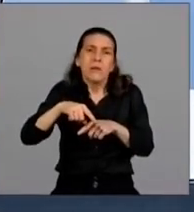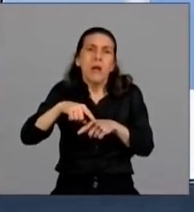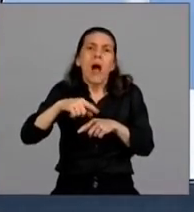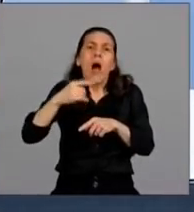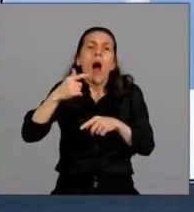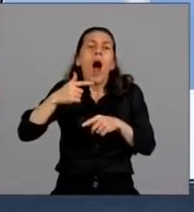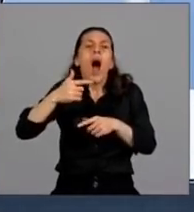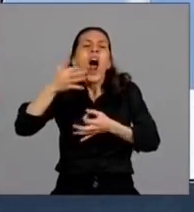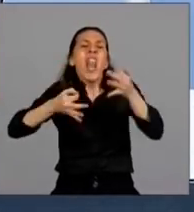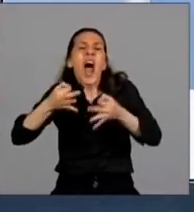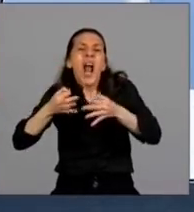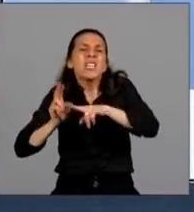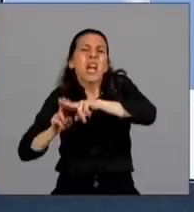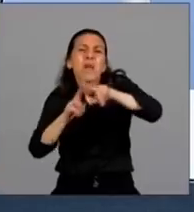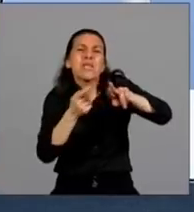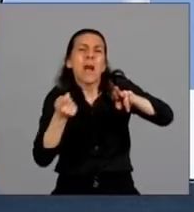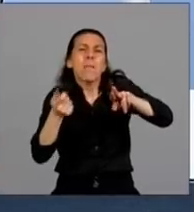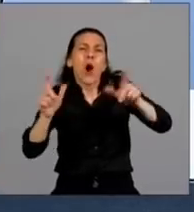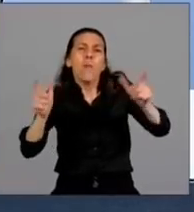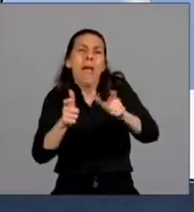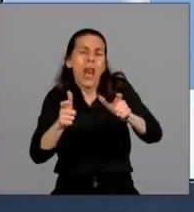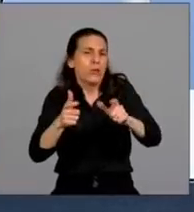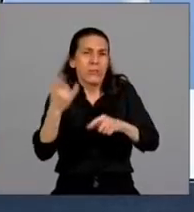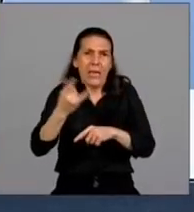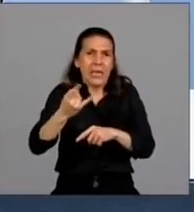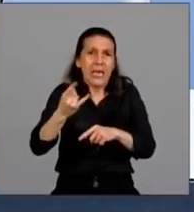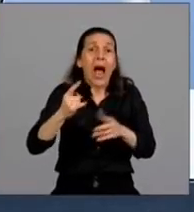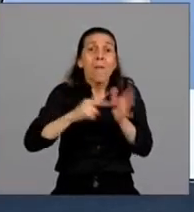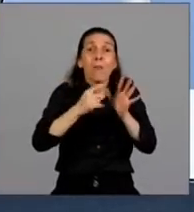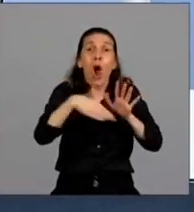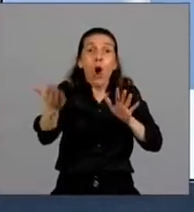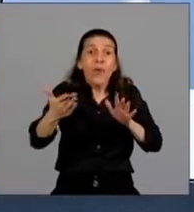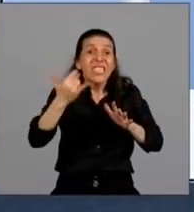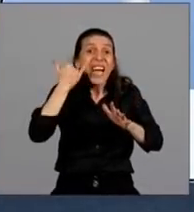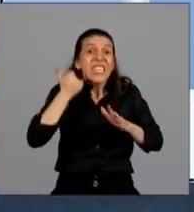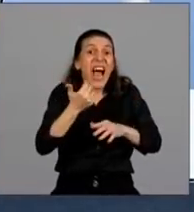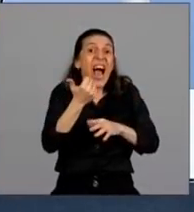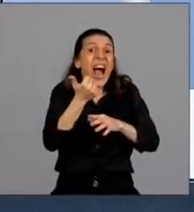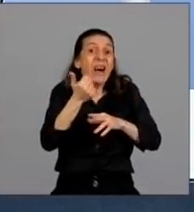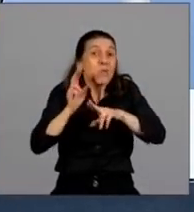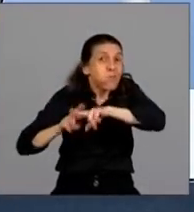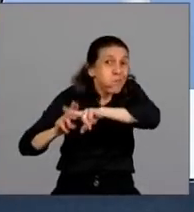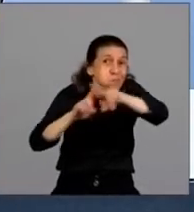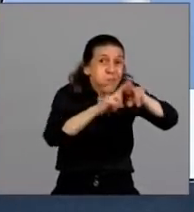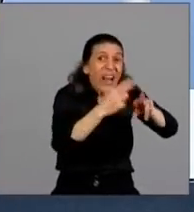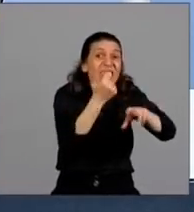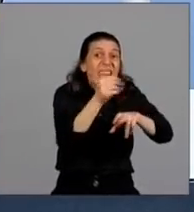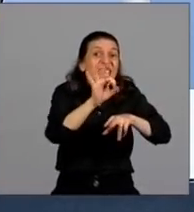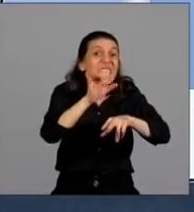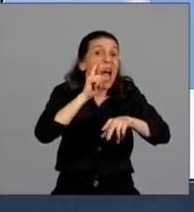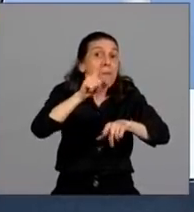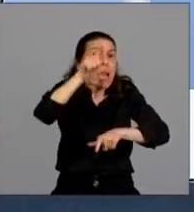menos test o pocos test. En la provincia de Buenos Aires llevamos realizados 60.000 test.